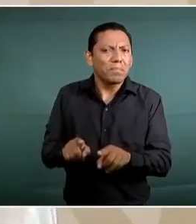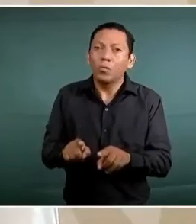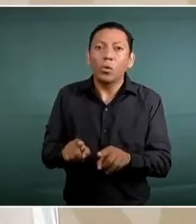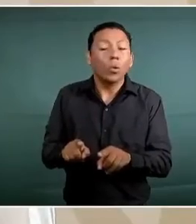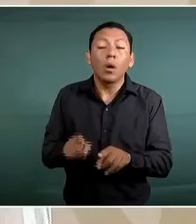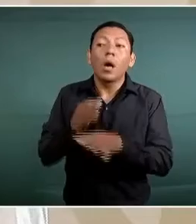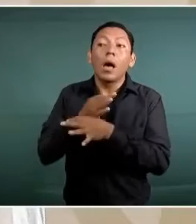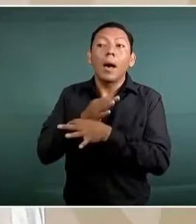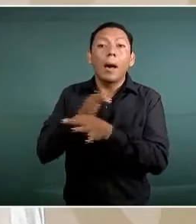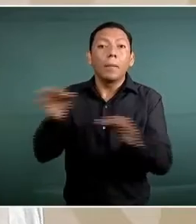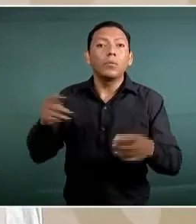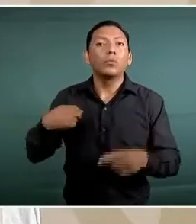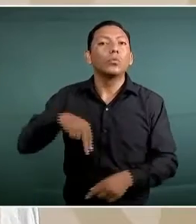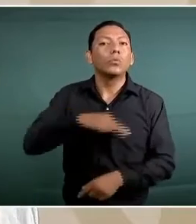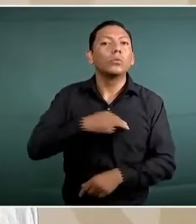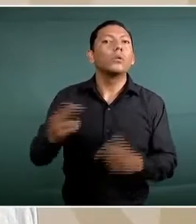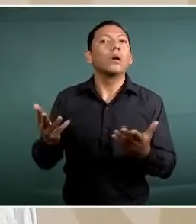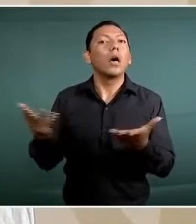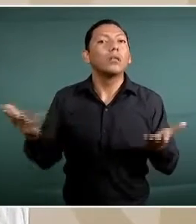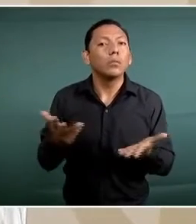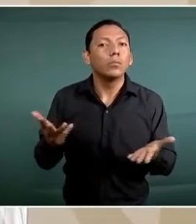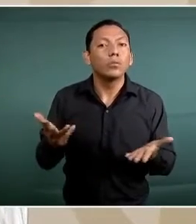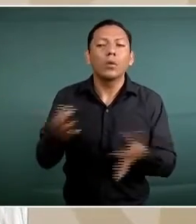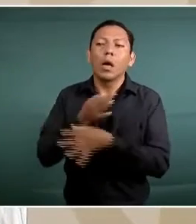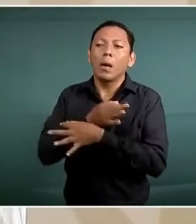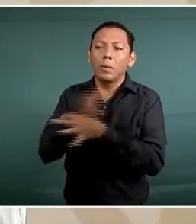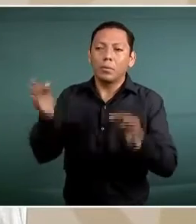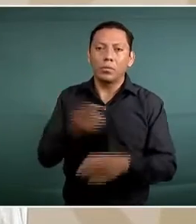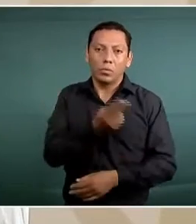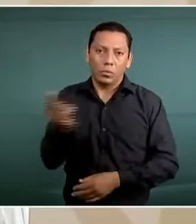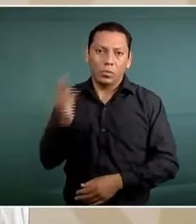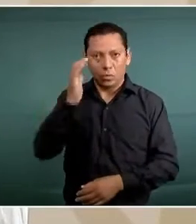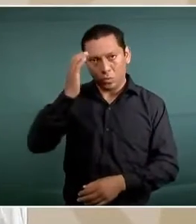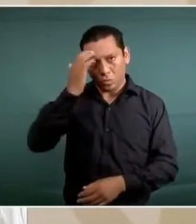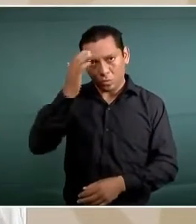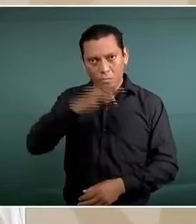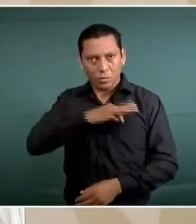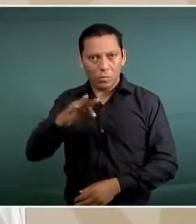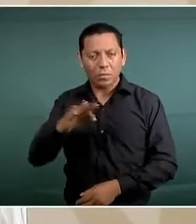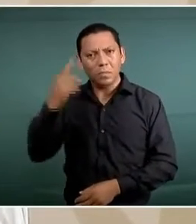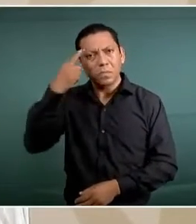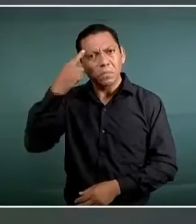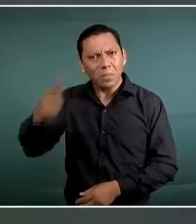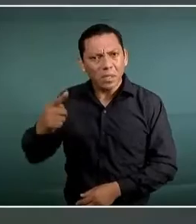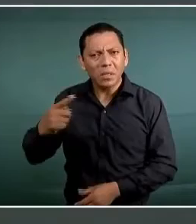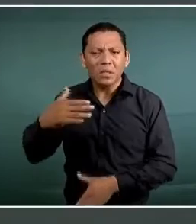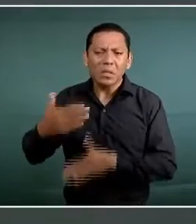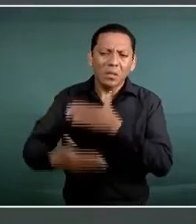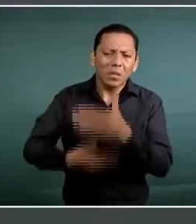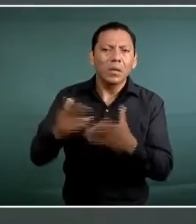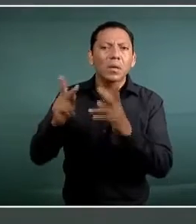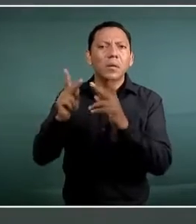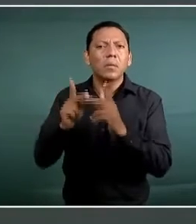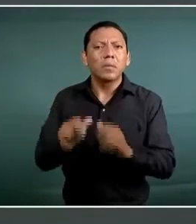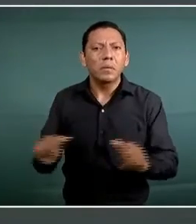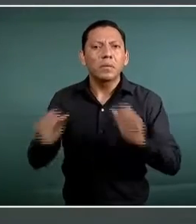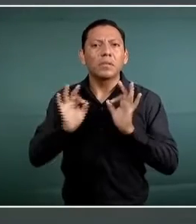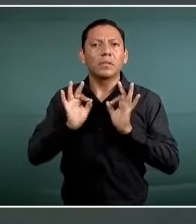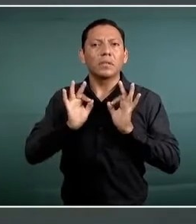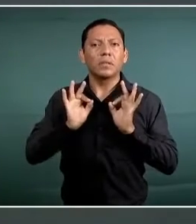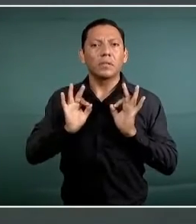conozca lo que hacemos para conseguir la paz y la tranquilidad